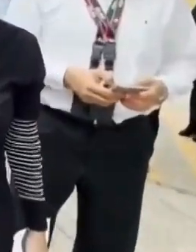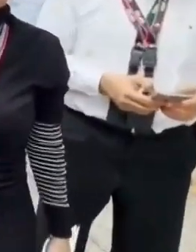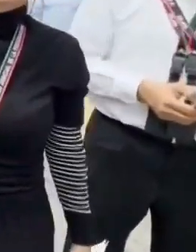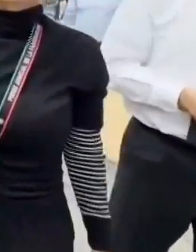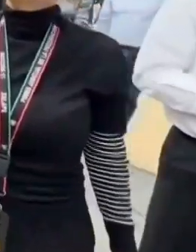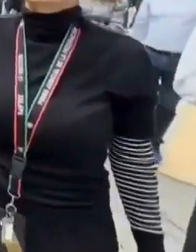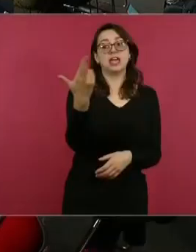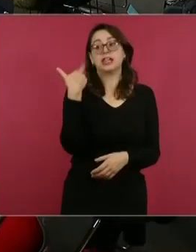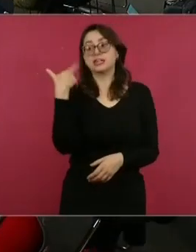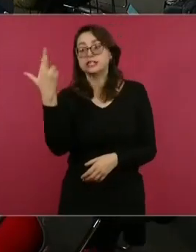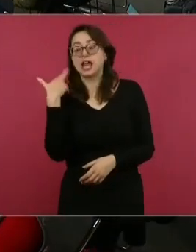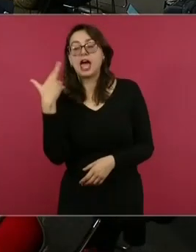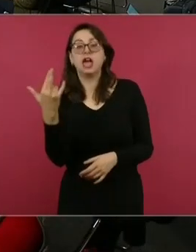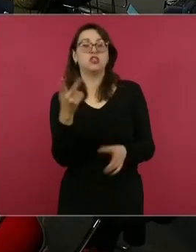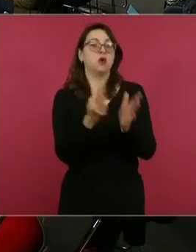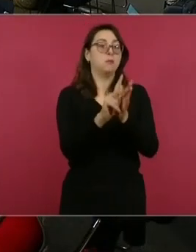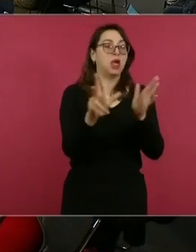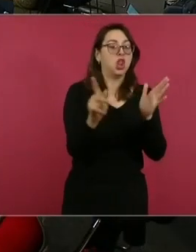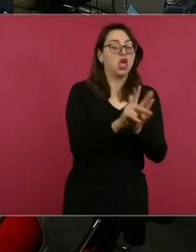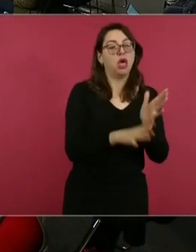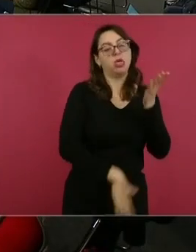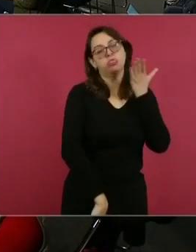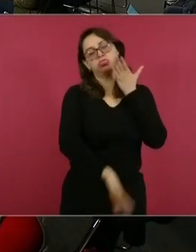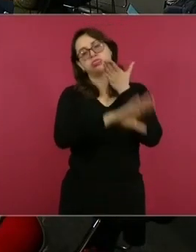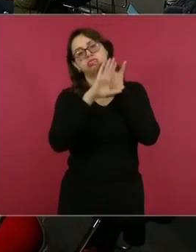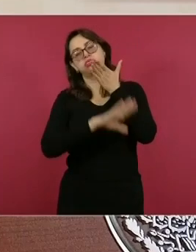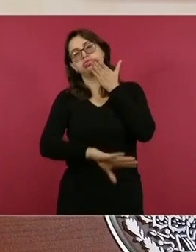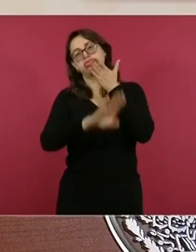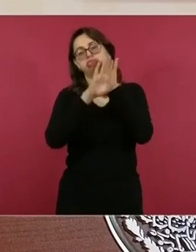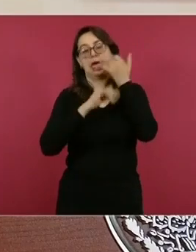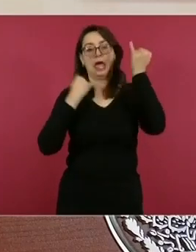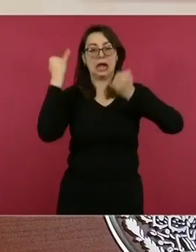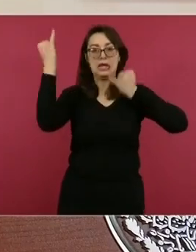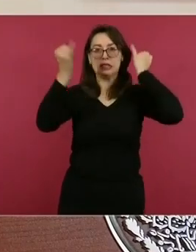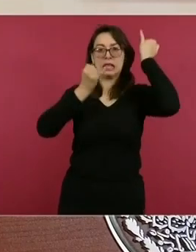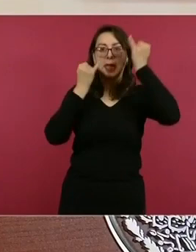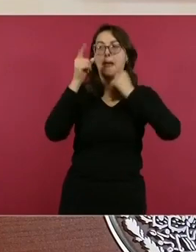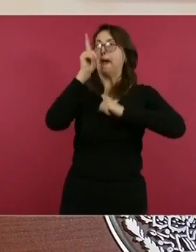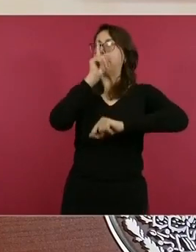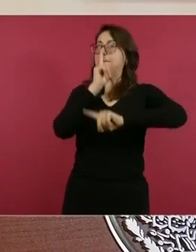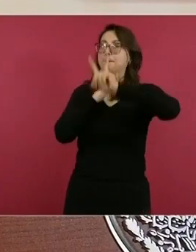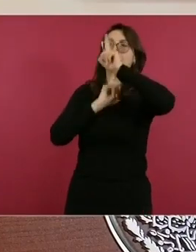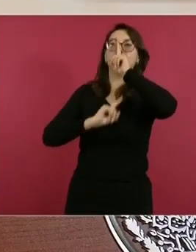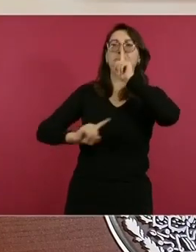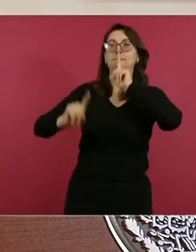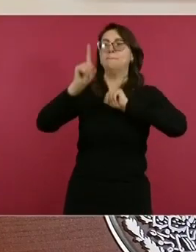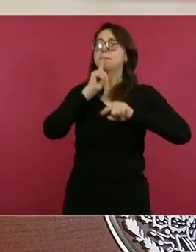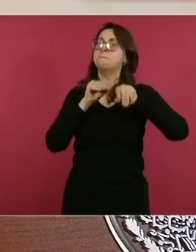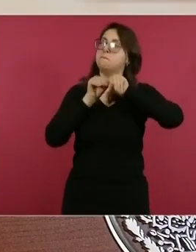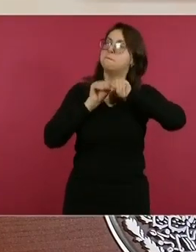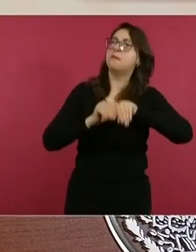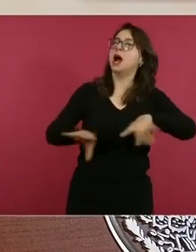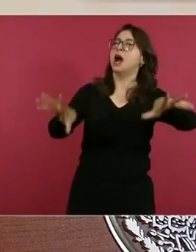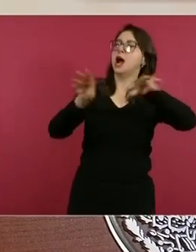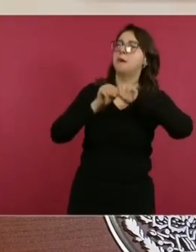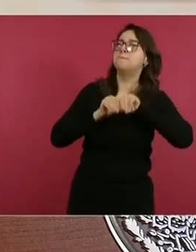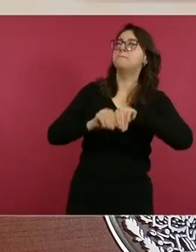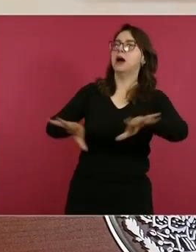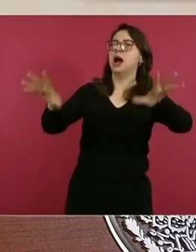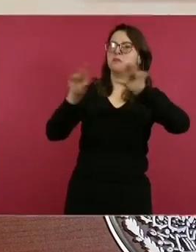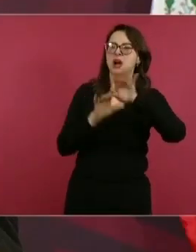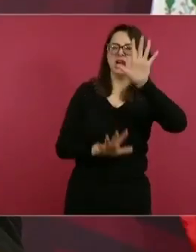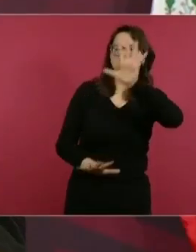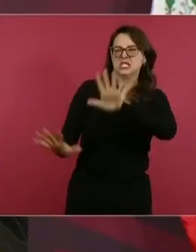vamos ahora con la opinión del presidente sobre este tema porque él siempre Usted lo sabe aprovecha la mañanera para hacer sus